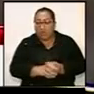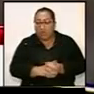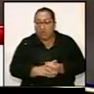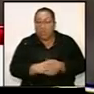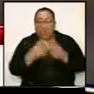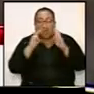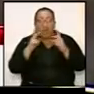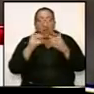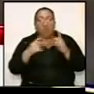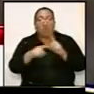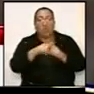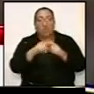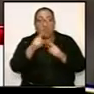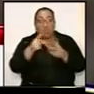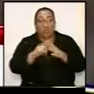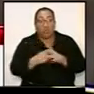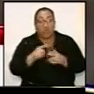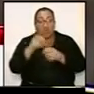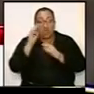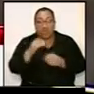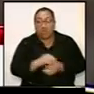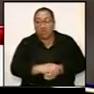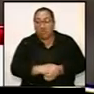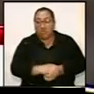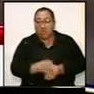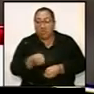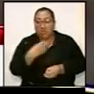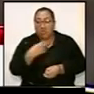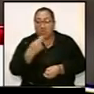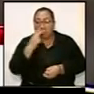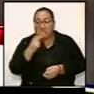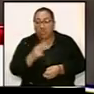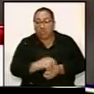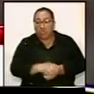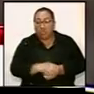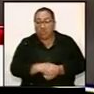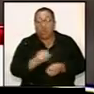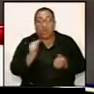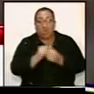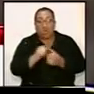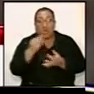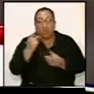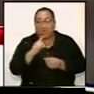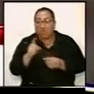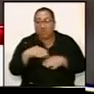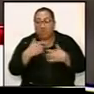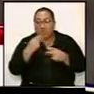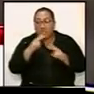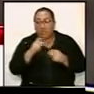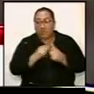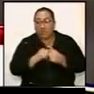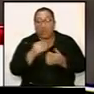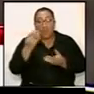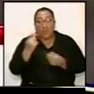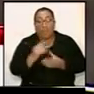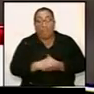mirada positiva que hoy usted, cuando empezaba su discurso, nos dijo. Miremos con esperanza. No podemos mirarlo con